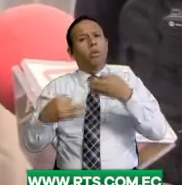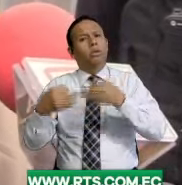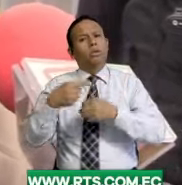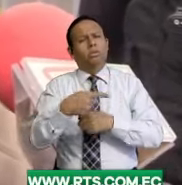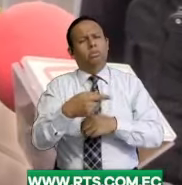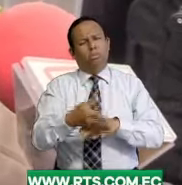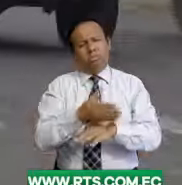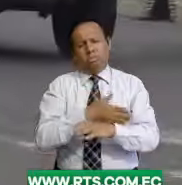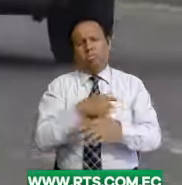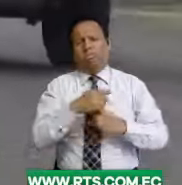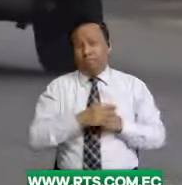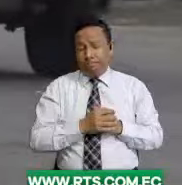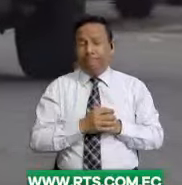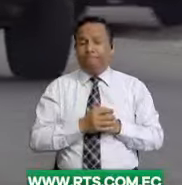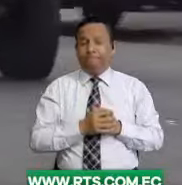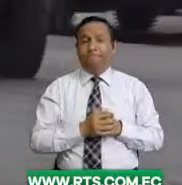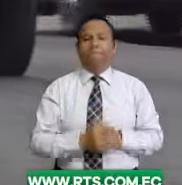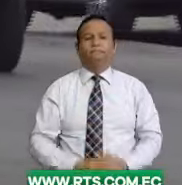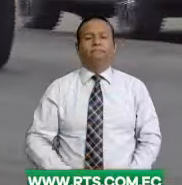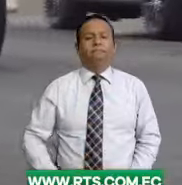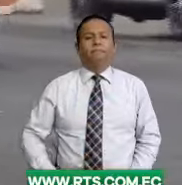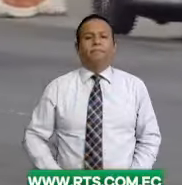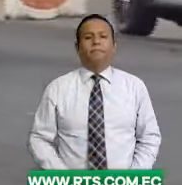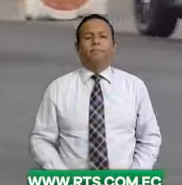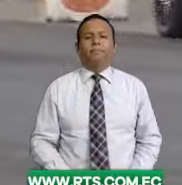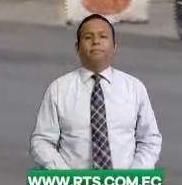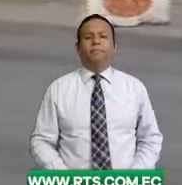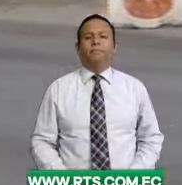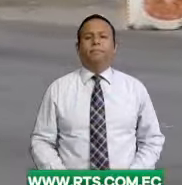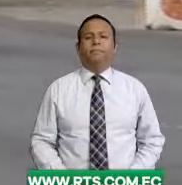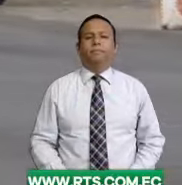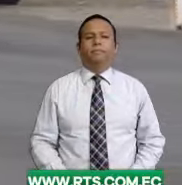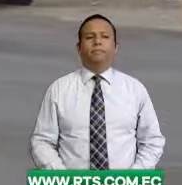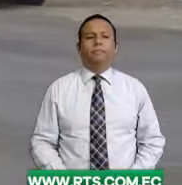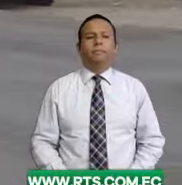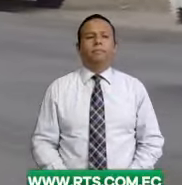propiedad privada. Con cámaras de Eduardo García, desde la provincia de Manabí, informó Wendy Delgado.